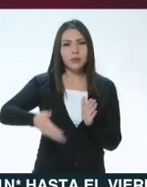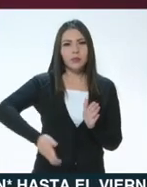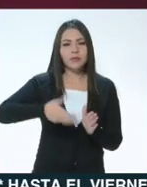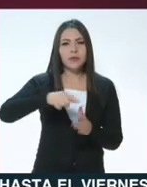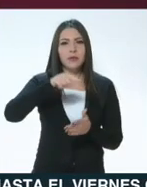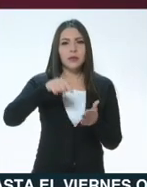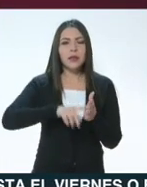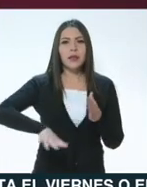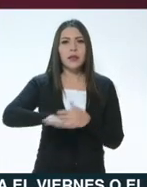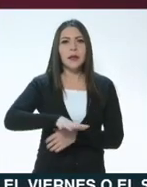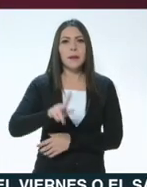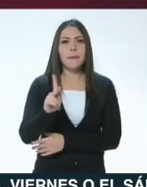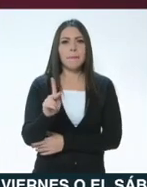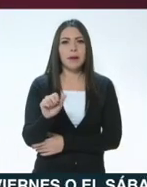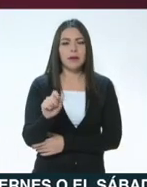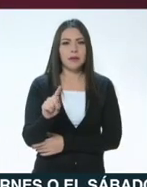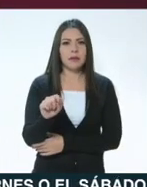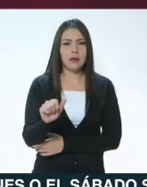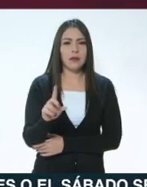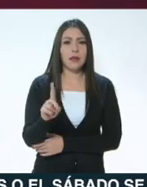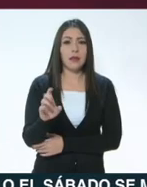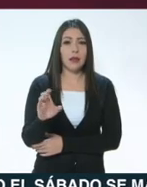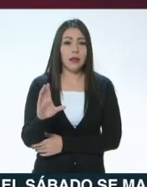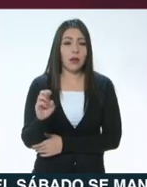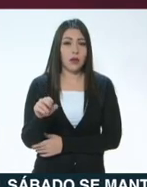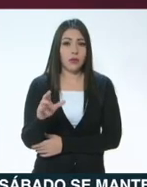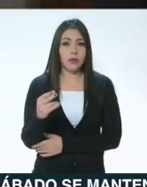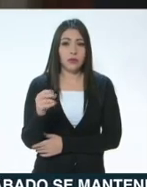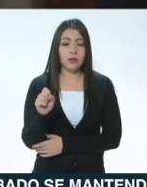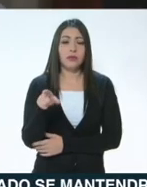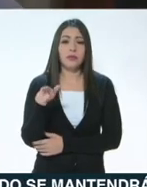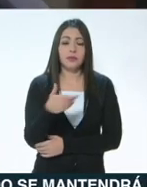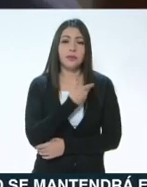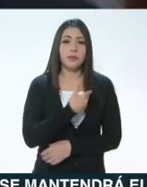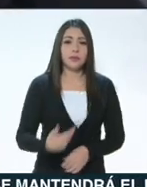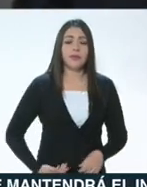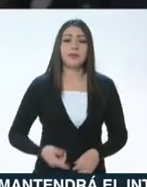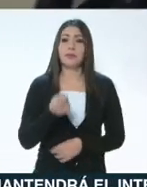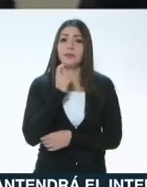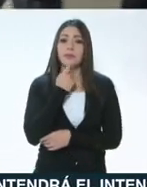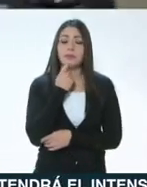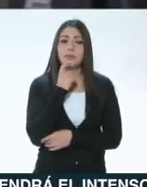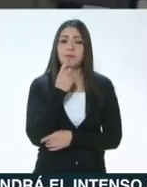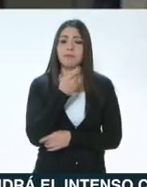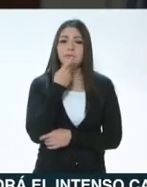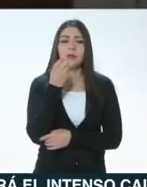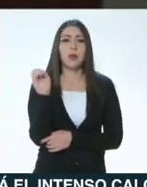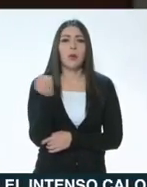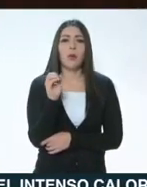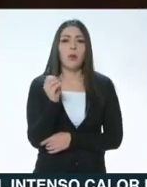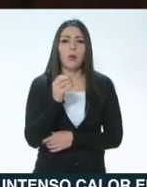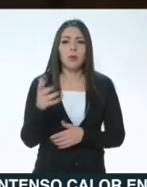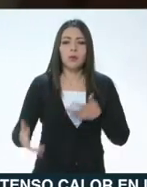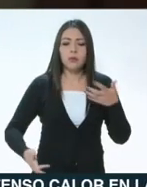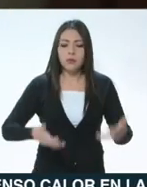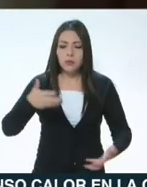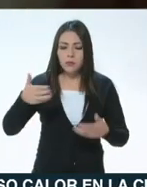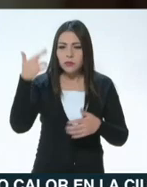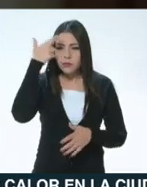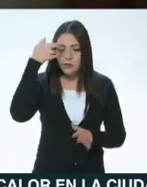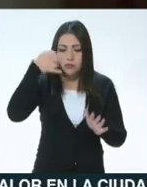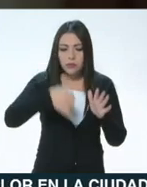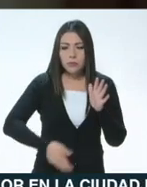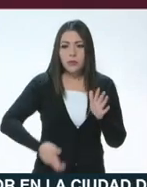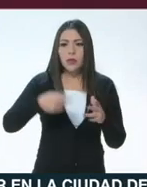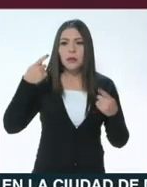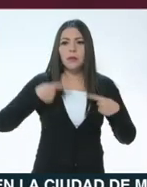que ha planteado que no se descarte la posibilidad de realizar una exploración a la mina para sacar los restos mortales de los trabajadores que quedaron atrapados en